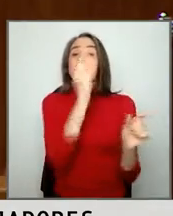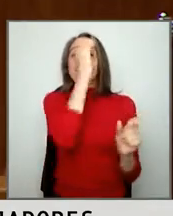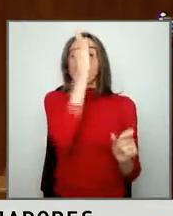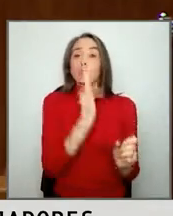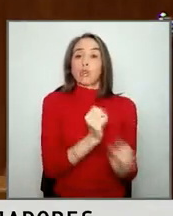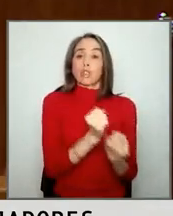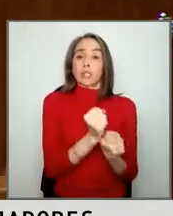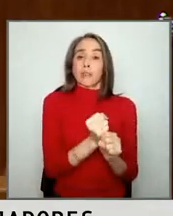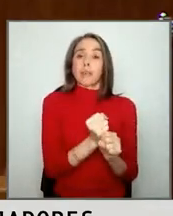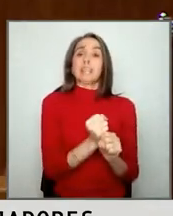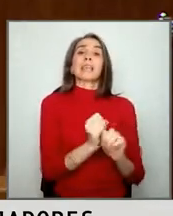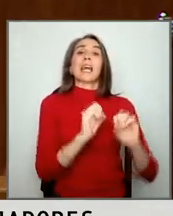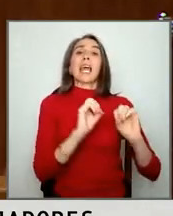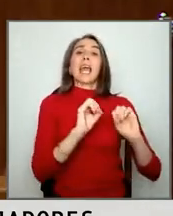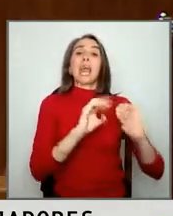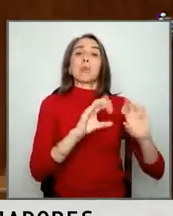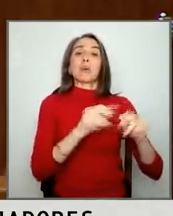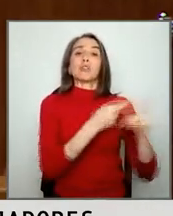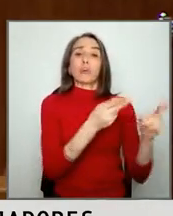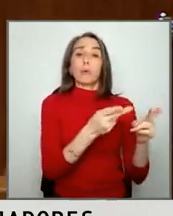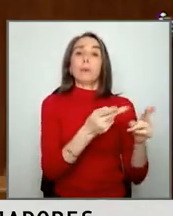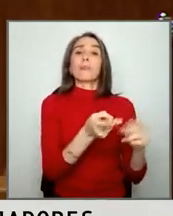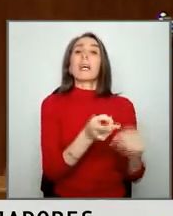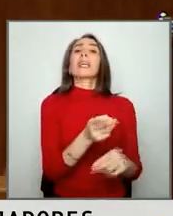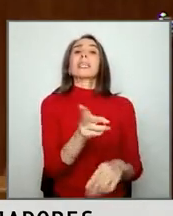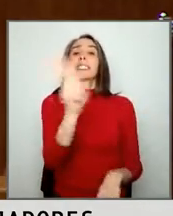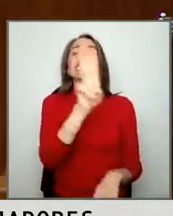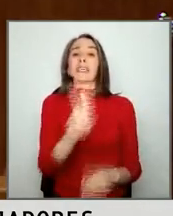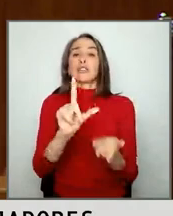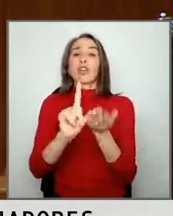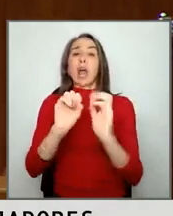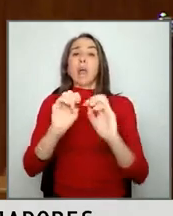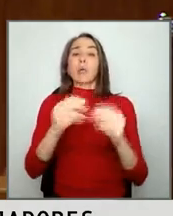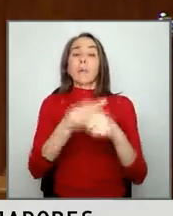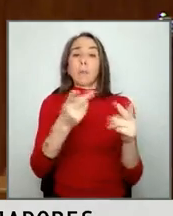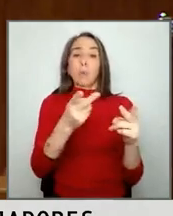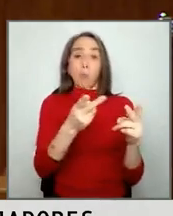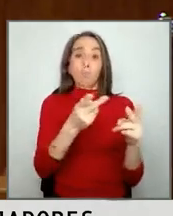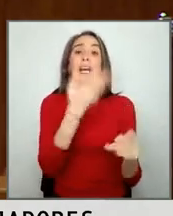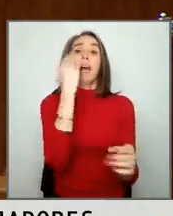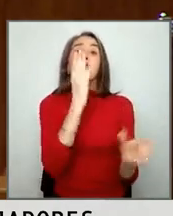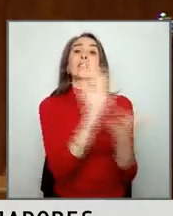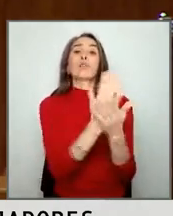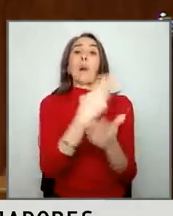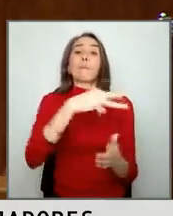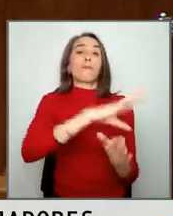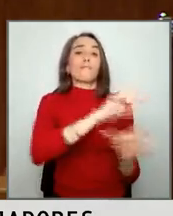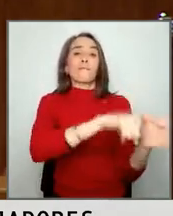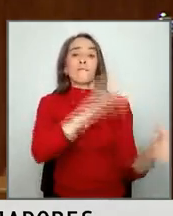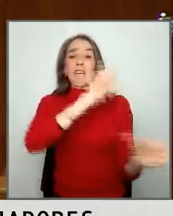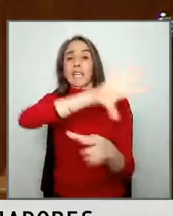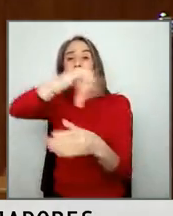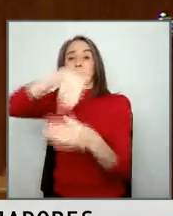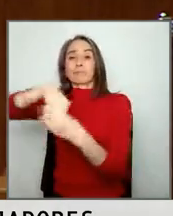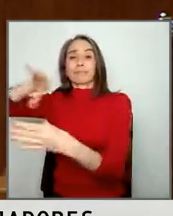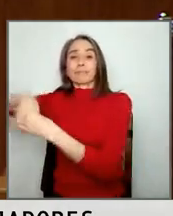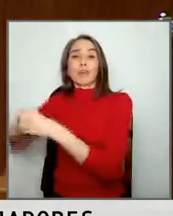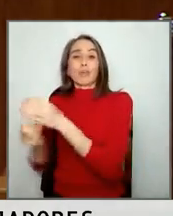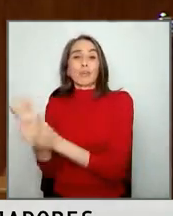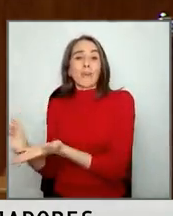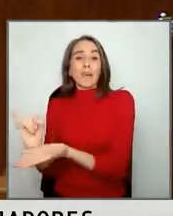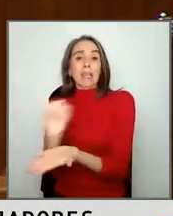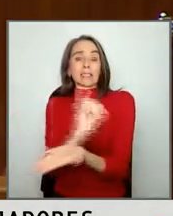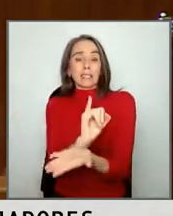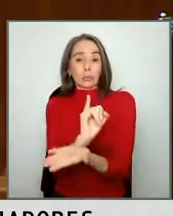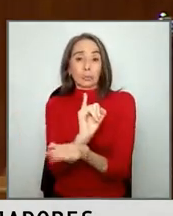Pública y de los servicios locales de Educación Pública en ningún caso podrá tener como consecuencia ni podrá